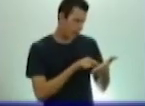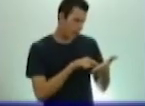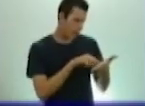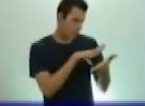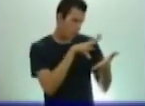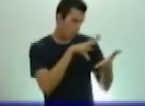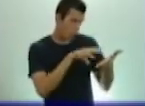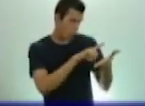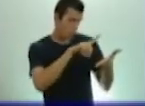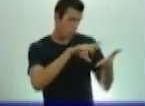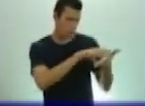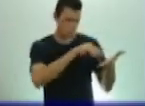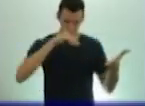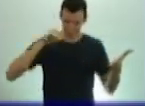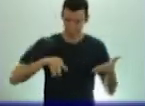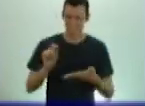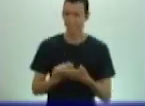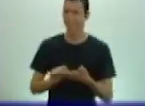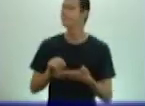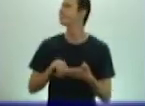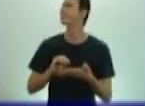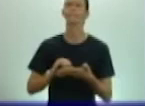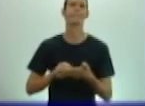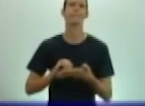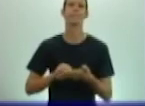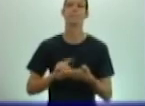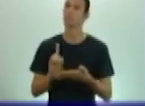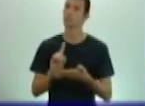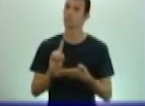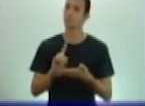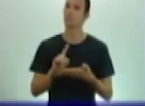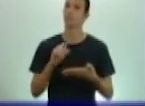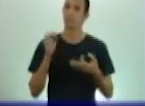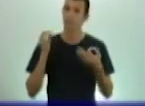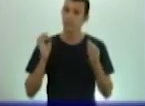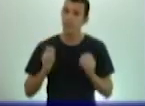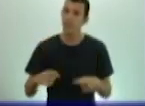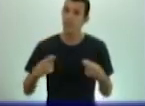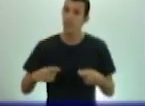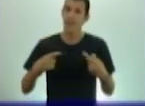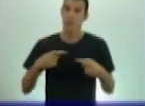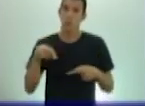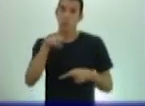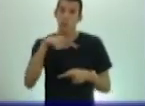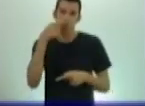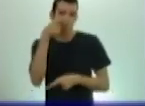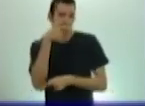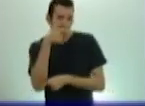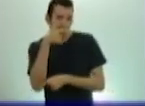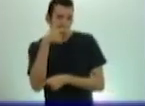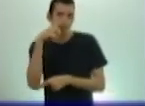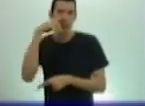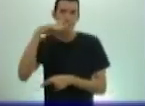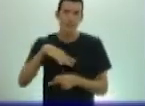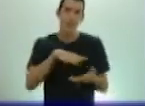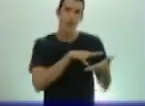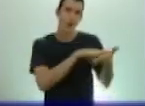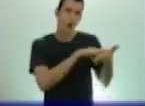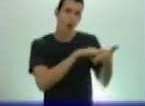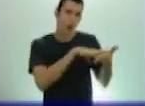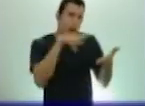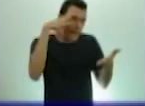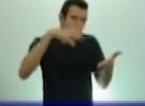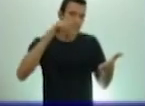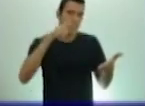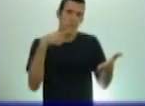Y estamos procurando una educación que sea para toda la vida, un conocimiento que quede para toda la vida. Y eso va a estar en la medida en que cada uno de